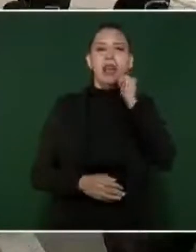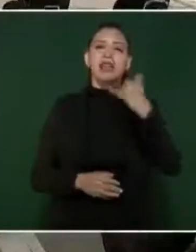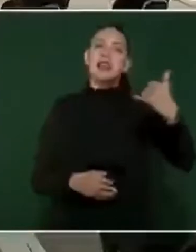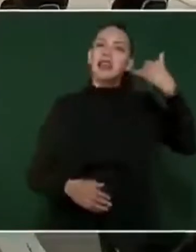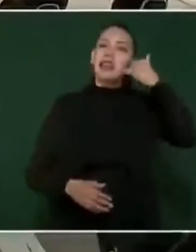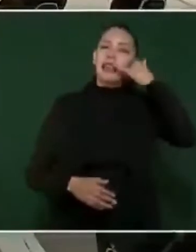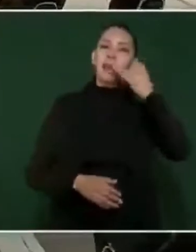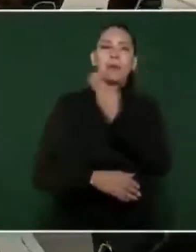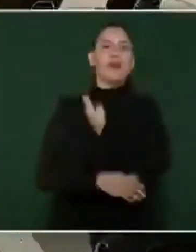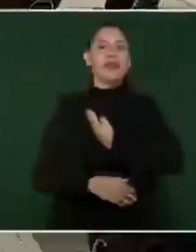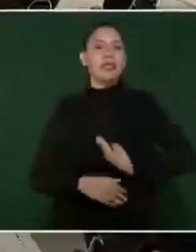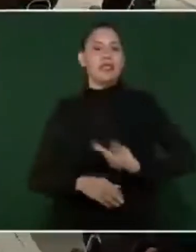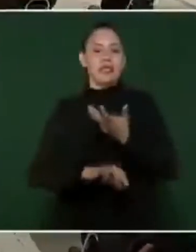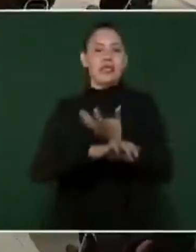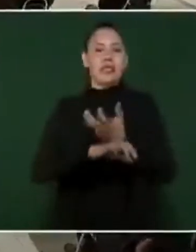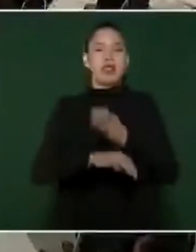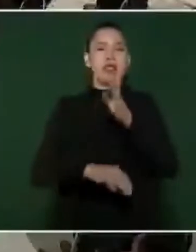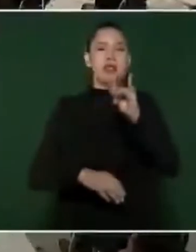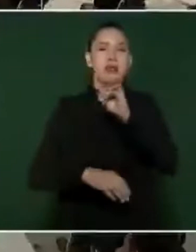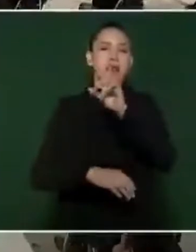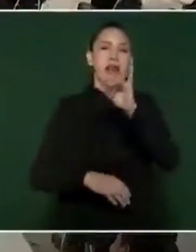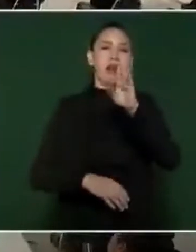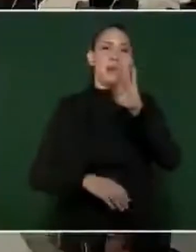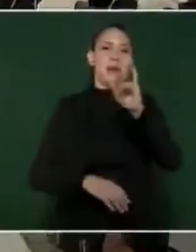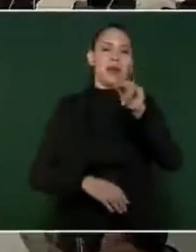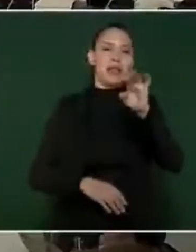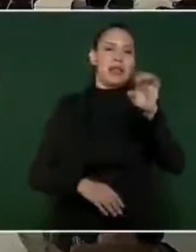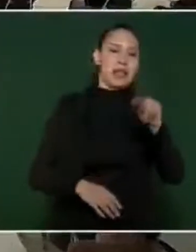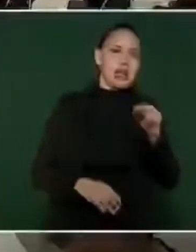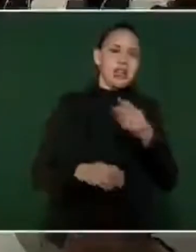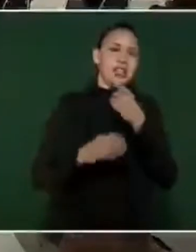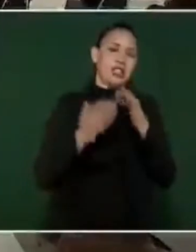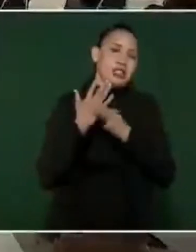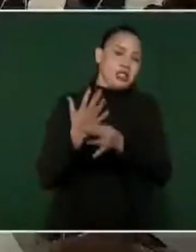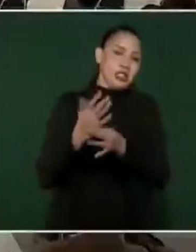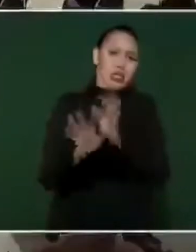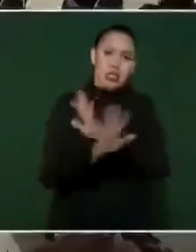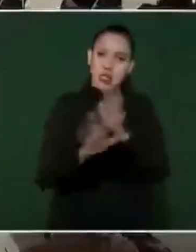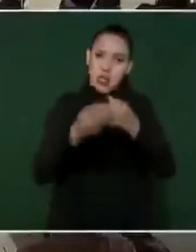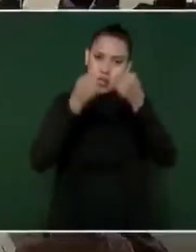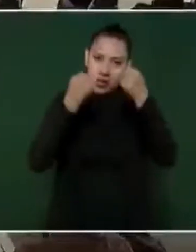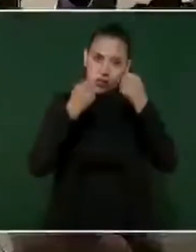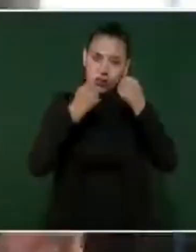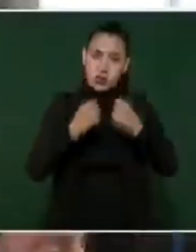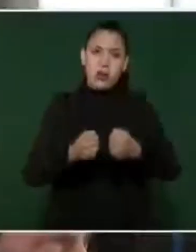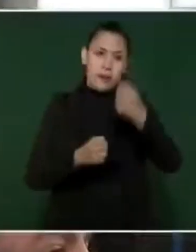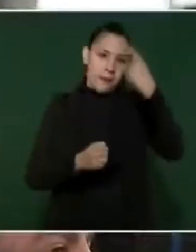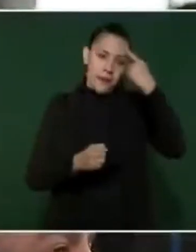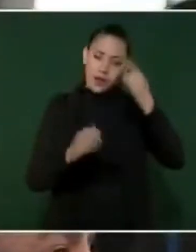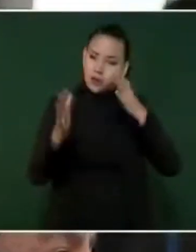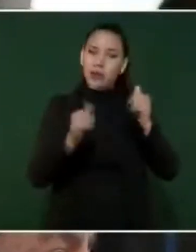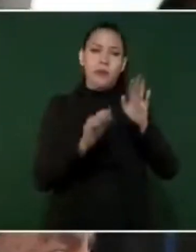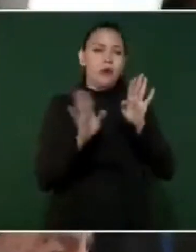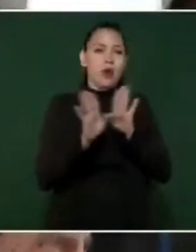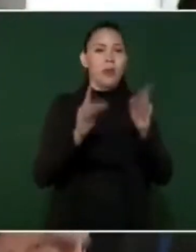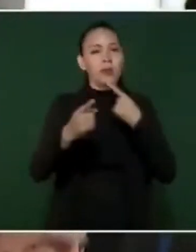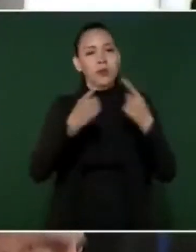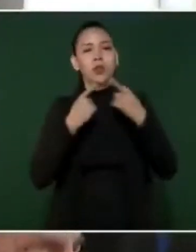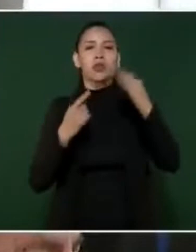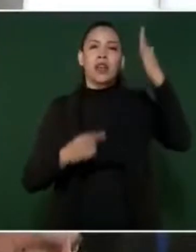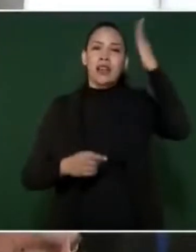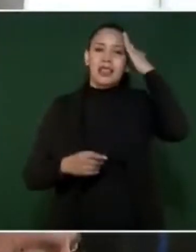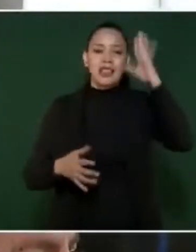consultas. Informó que ya le confirmó para la cumbre de líderes de América del Norte. ¿Dónde va a ser? ¿En qué parte del país?